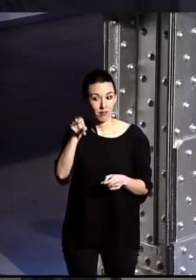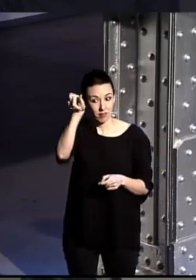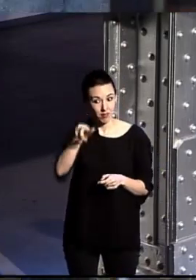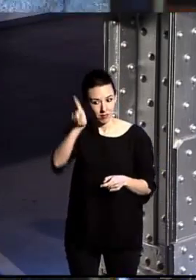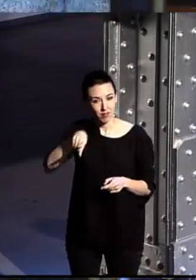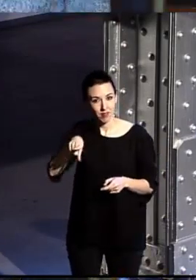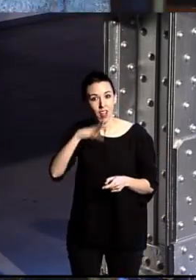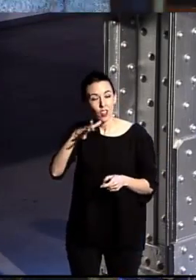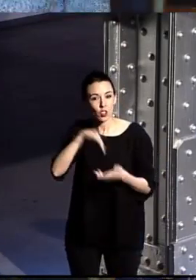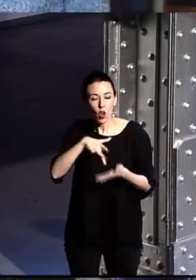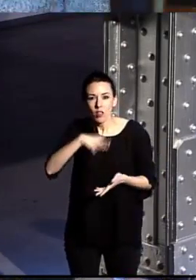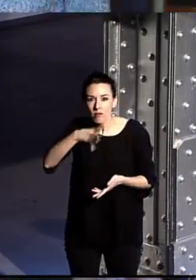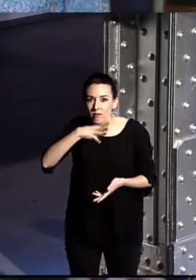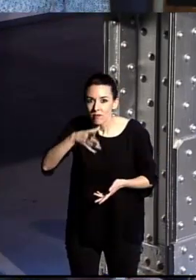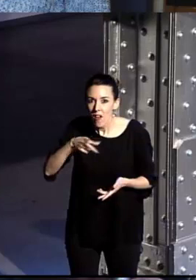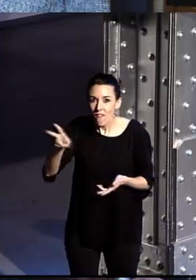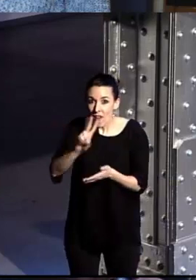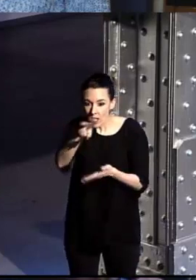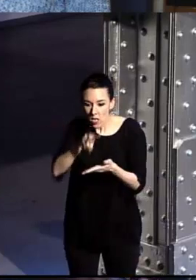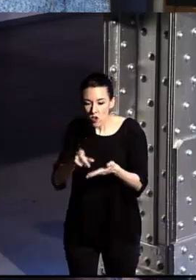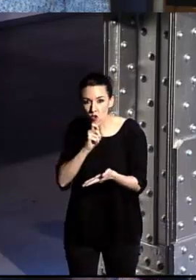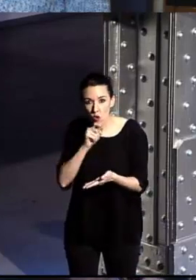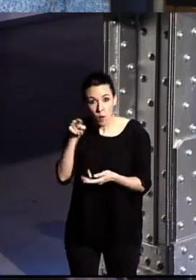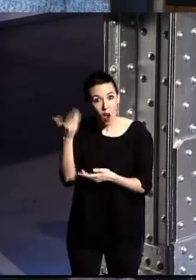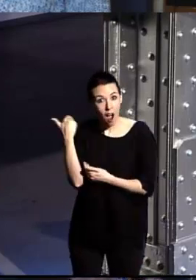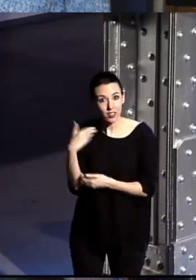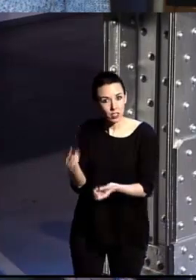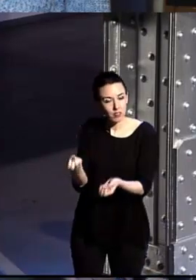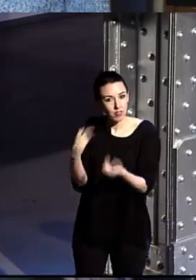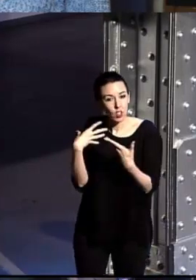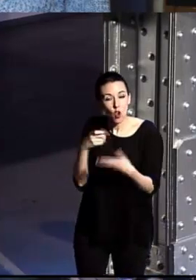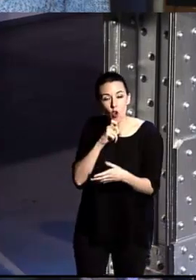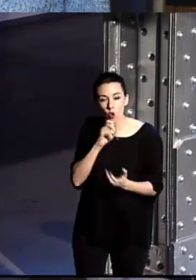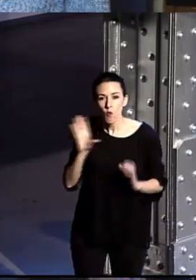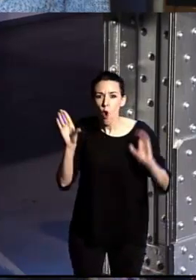será esto de la fascinación de leer a Julio Verne, que nos ha contado antes